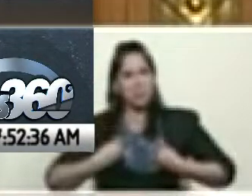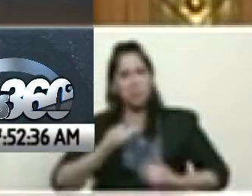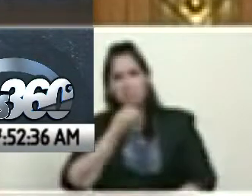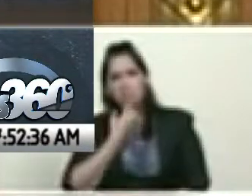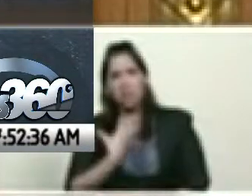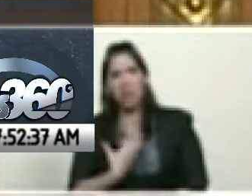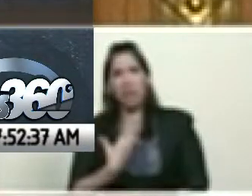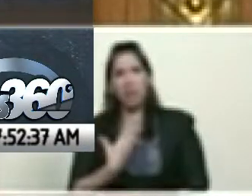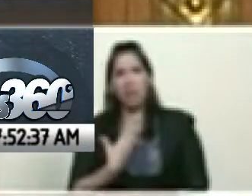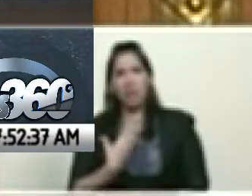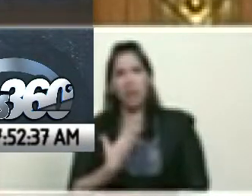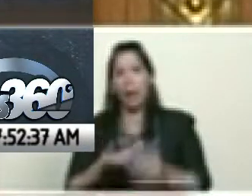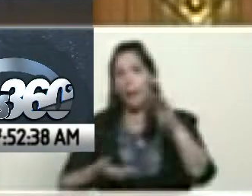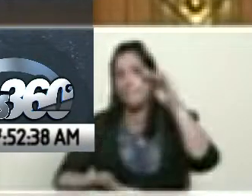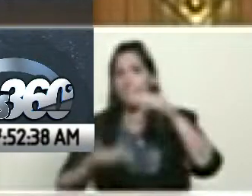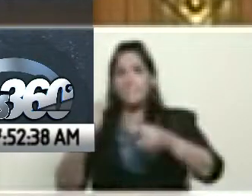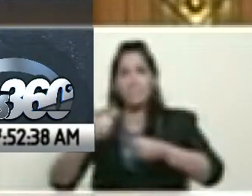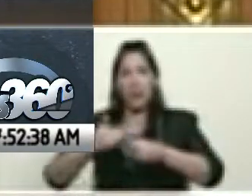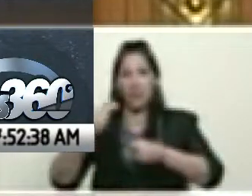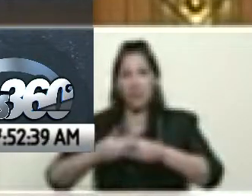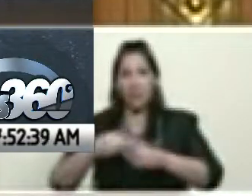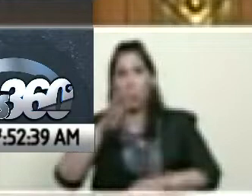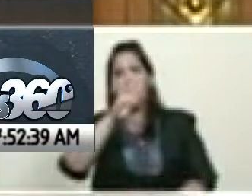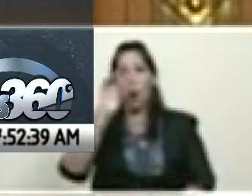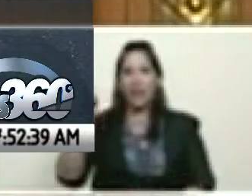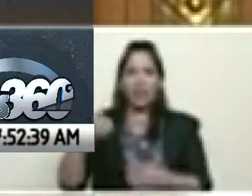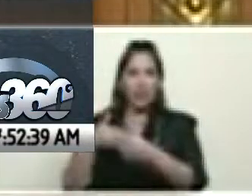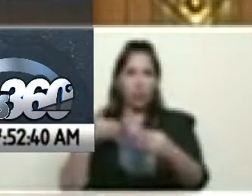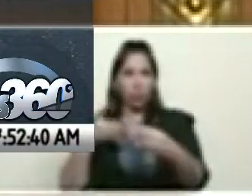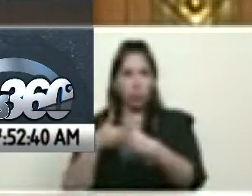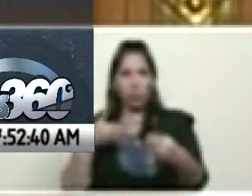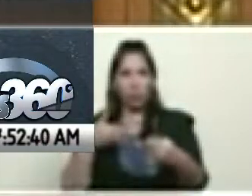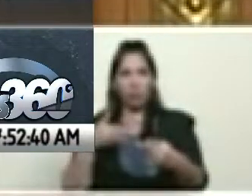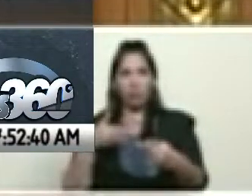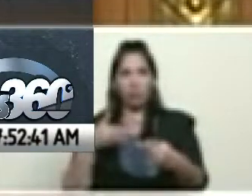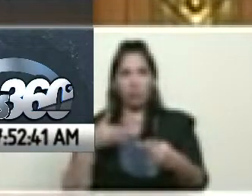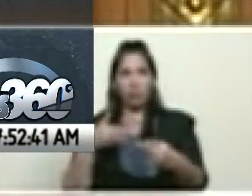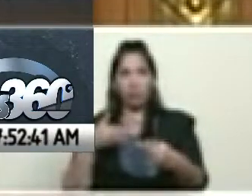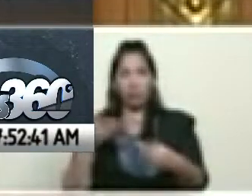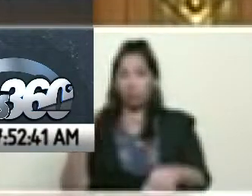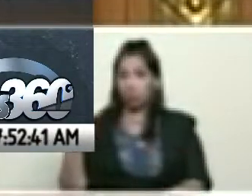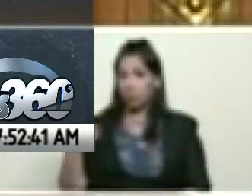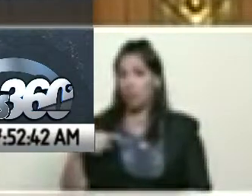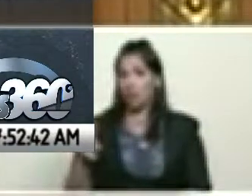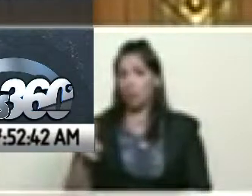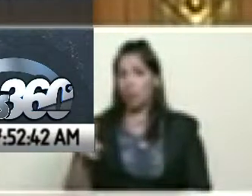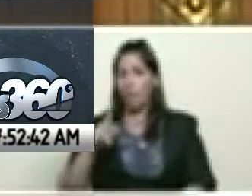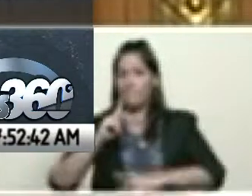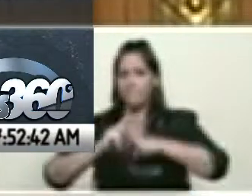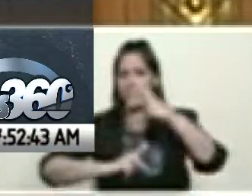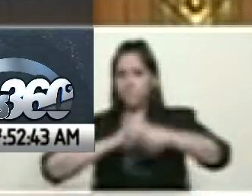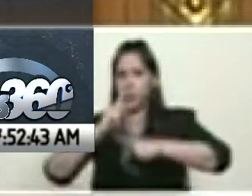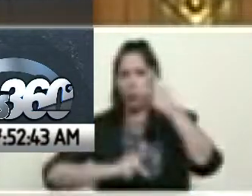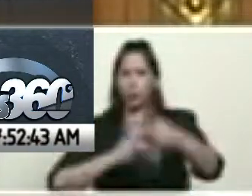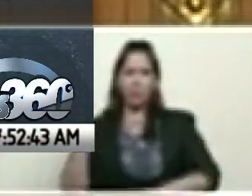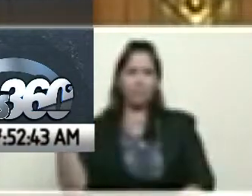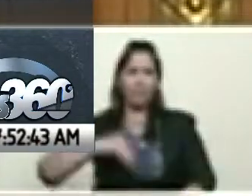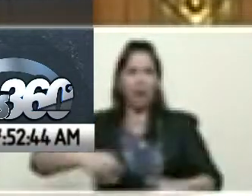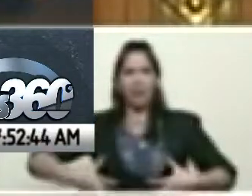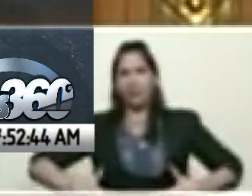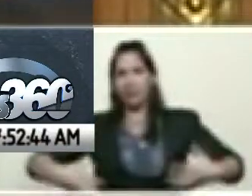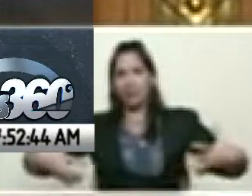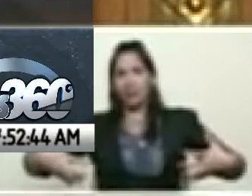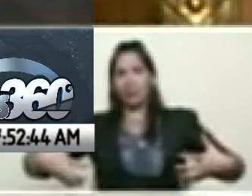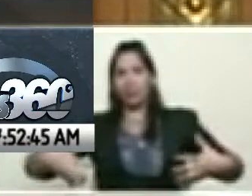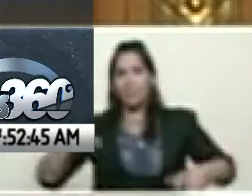situación en el país bolivariano cuestionamientos que recientemente también se han extendido hasta nicaragua por la crisis social y política que